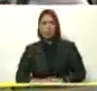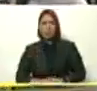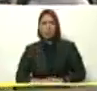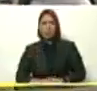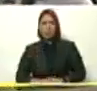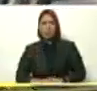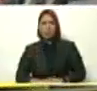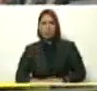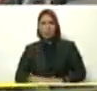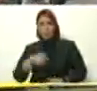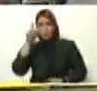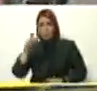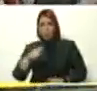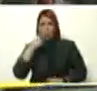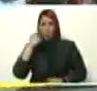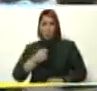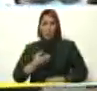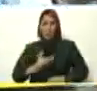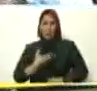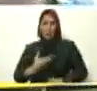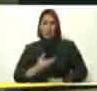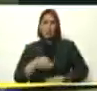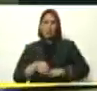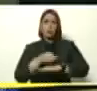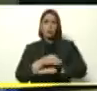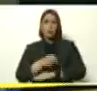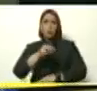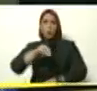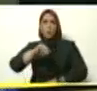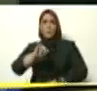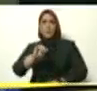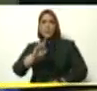Ángel Vázquez, alcalde del municipio Miranda.